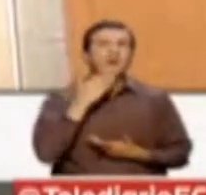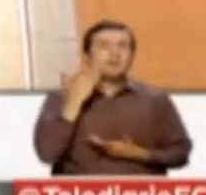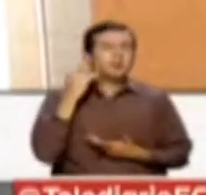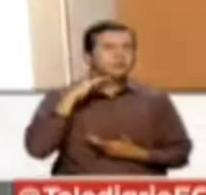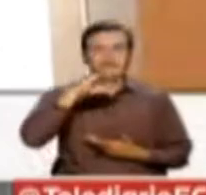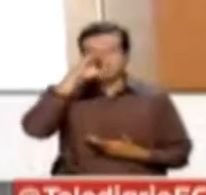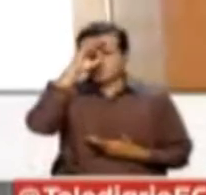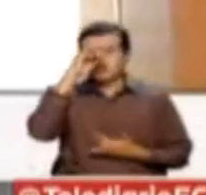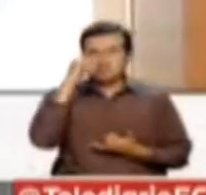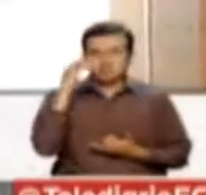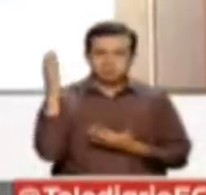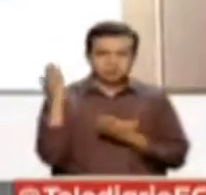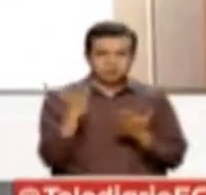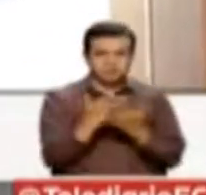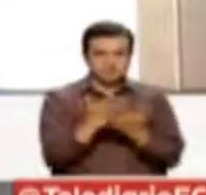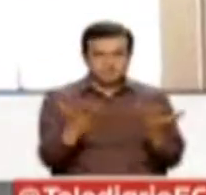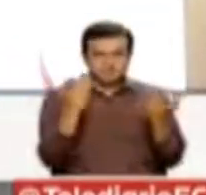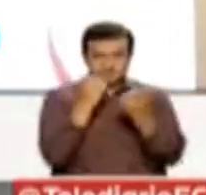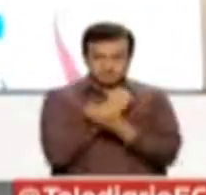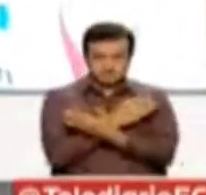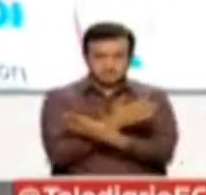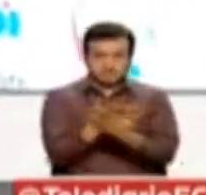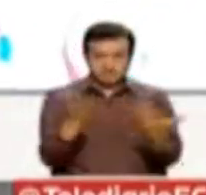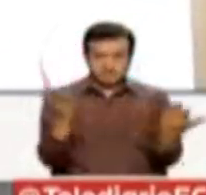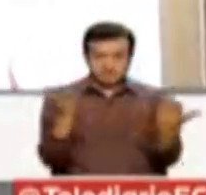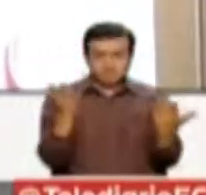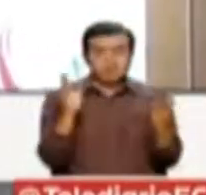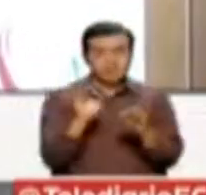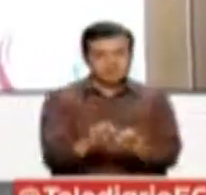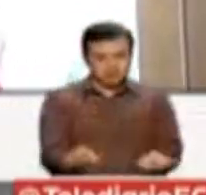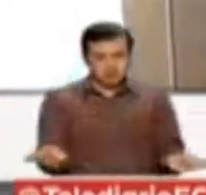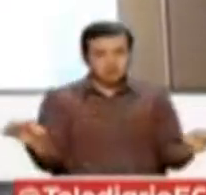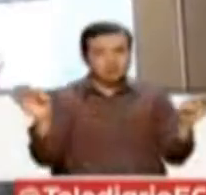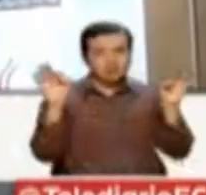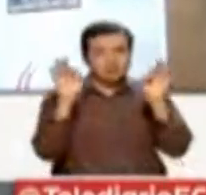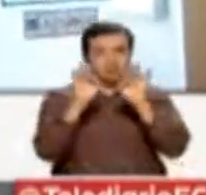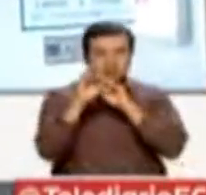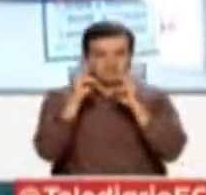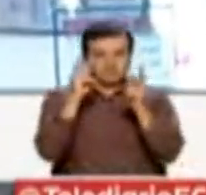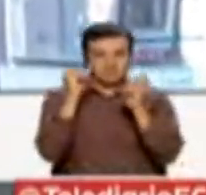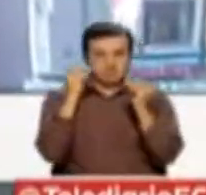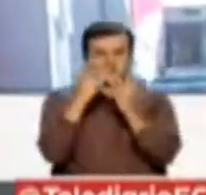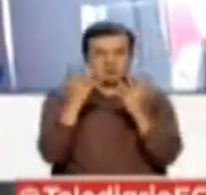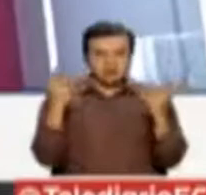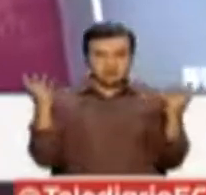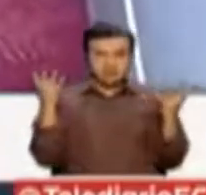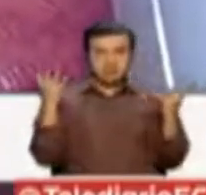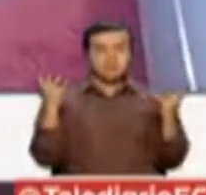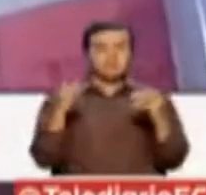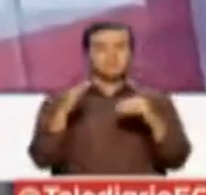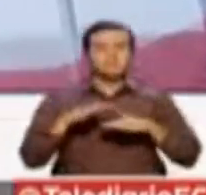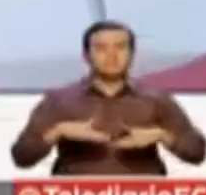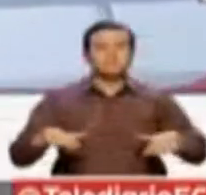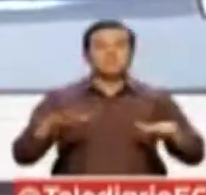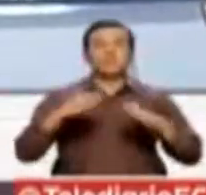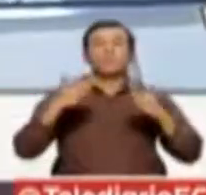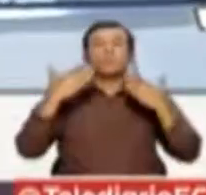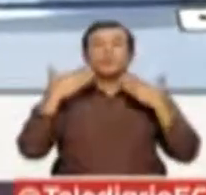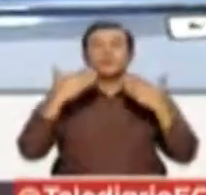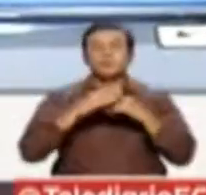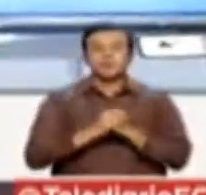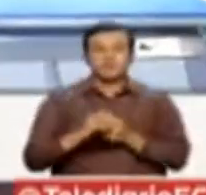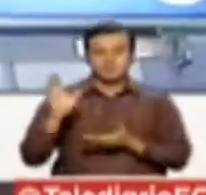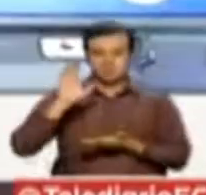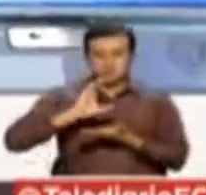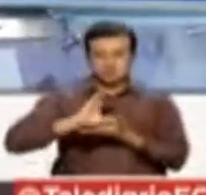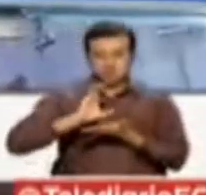es lo que nosotros queremos llevar y transmitir en esta micro onda muy importante que estamos esta mañana transmitiendo en vivo desde acá de guayaquil este es el